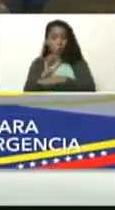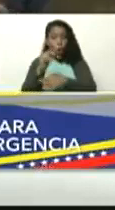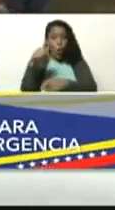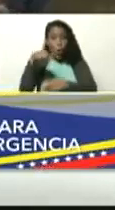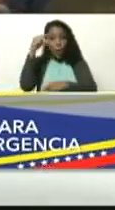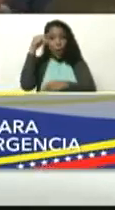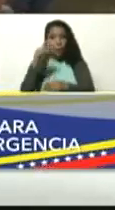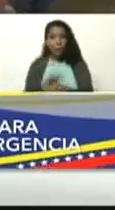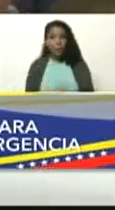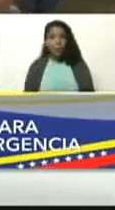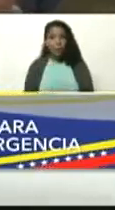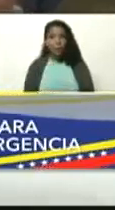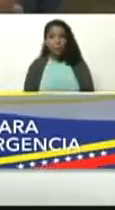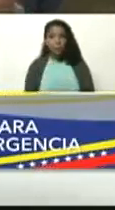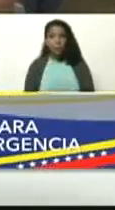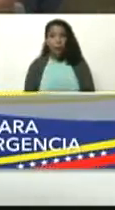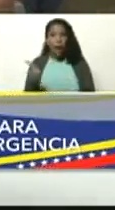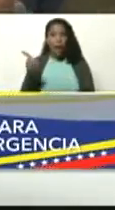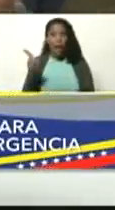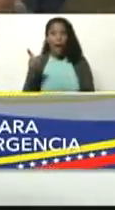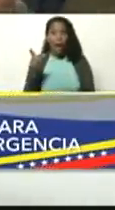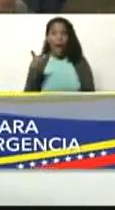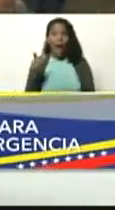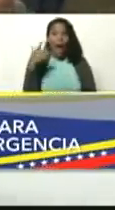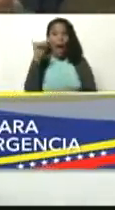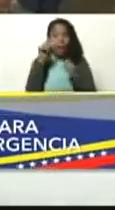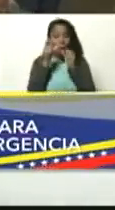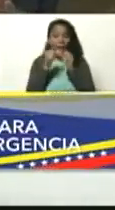hoy. Ahí han quedado heridas,